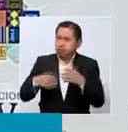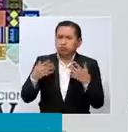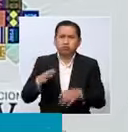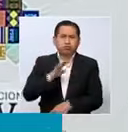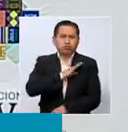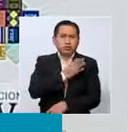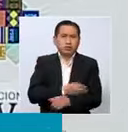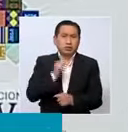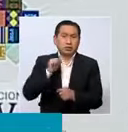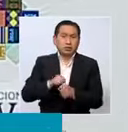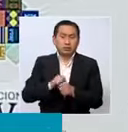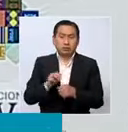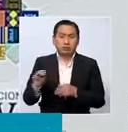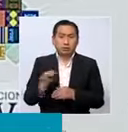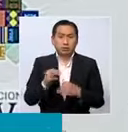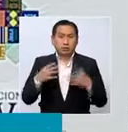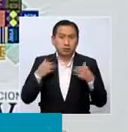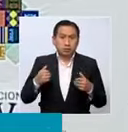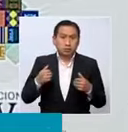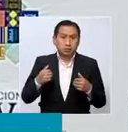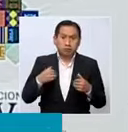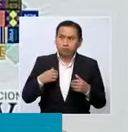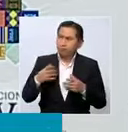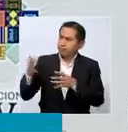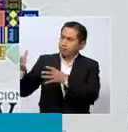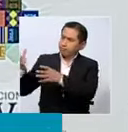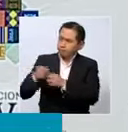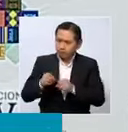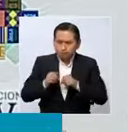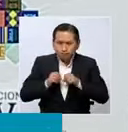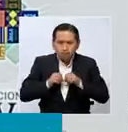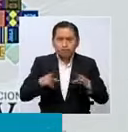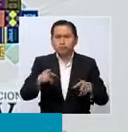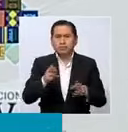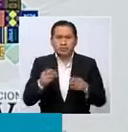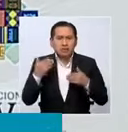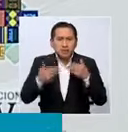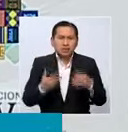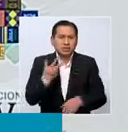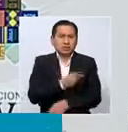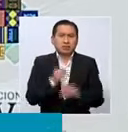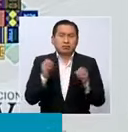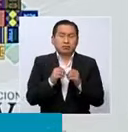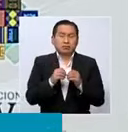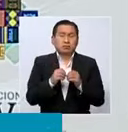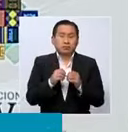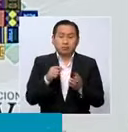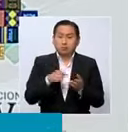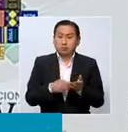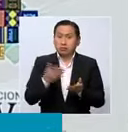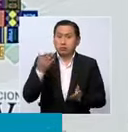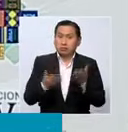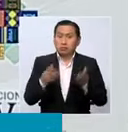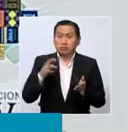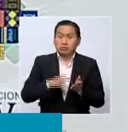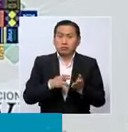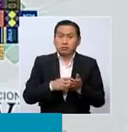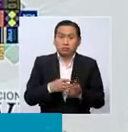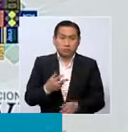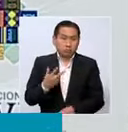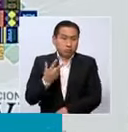con el ministerio de salud para acelerar el proceso de vacunación si esto en algún momento significa que las